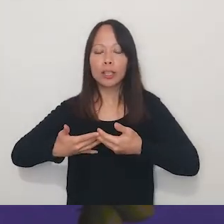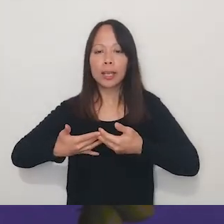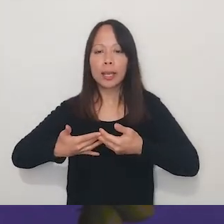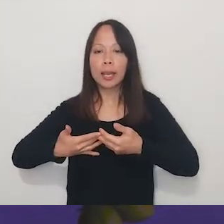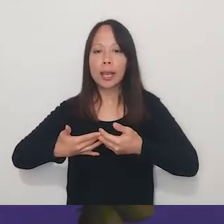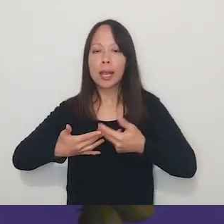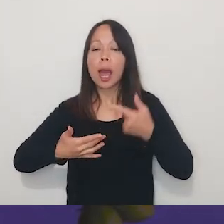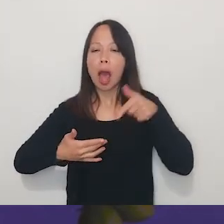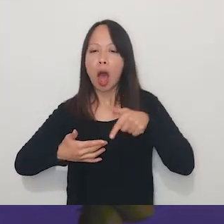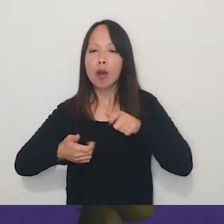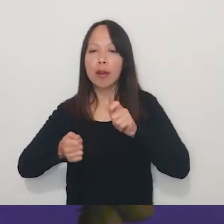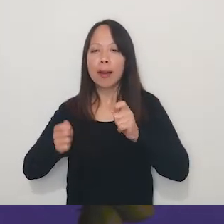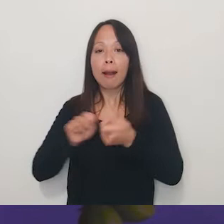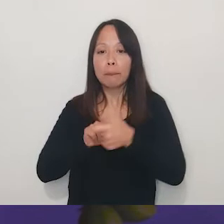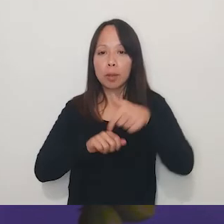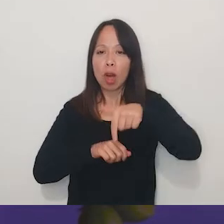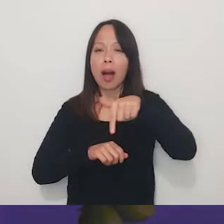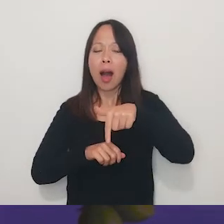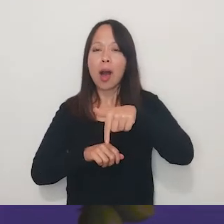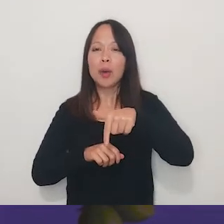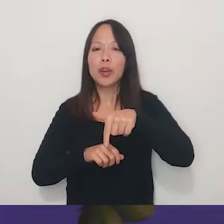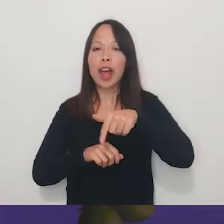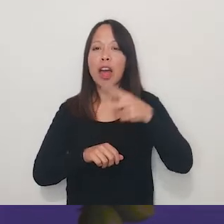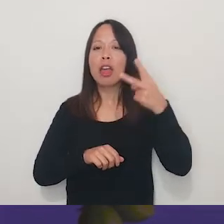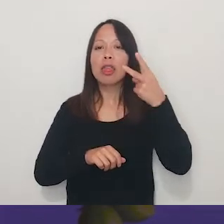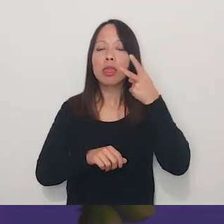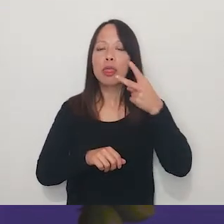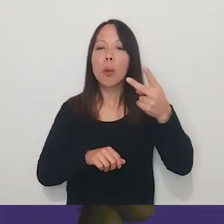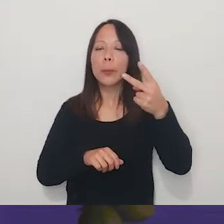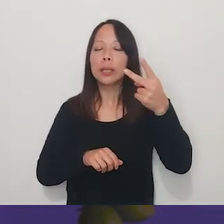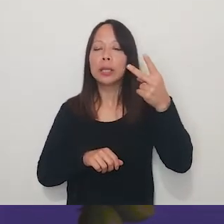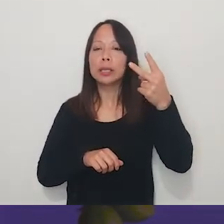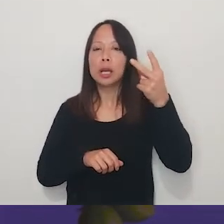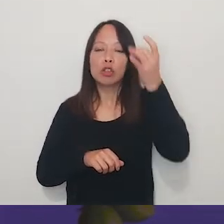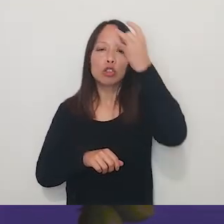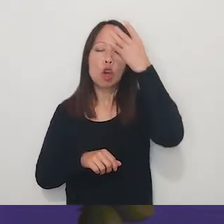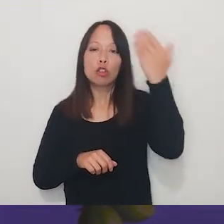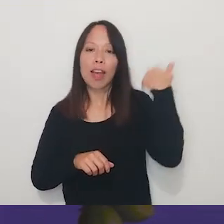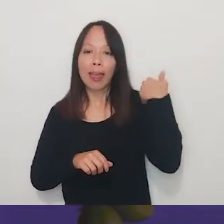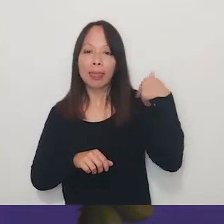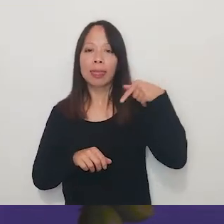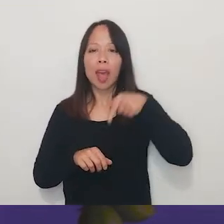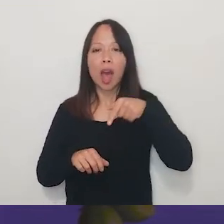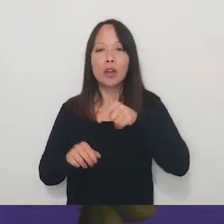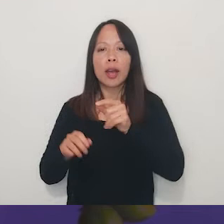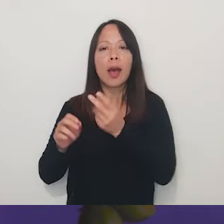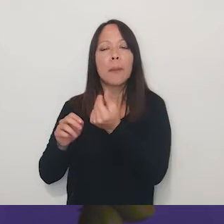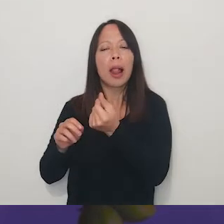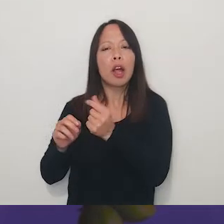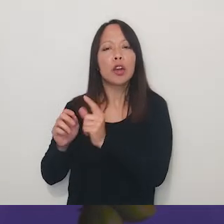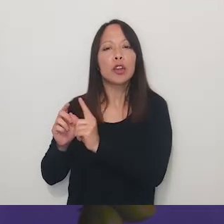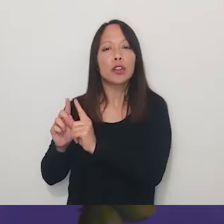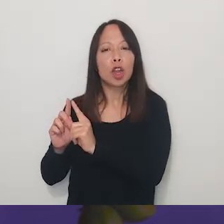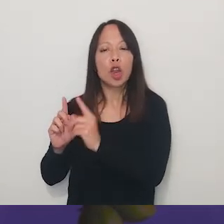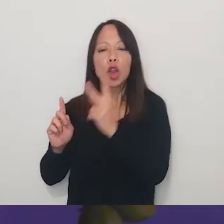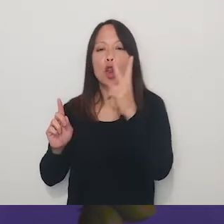abaratarlo de una forma impresionante, pasó de que del 2012 al 2020 el costo de la secuenciación en sí,